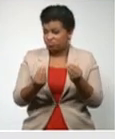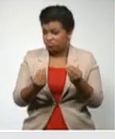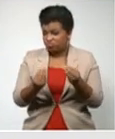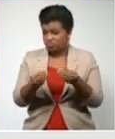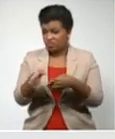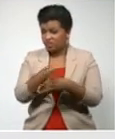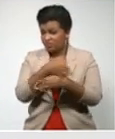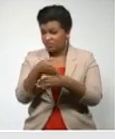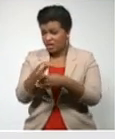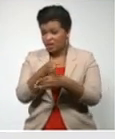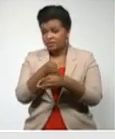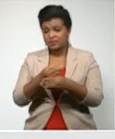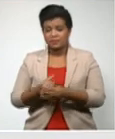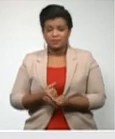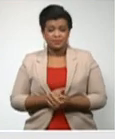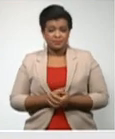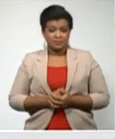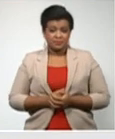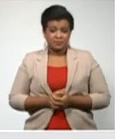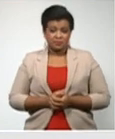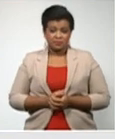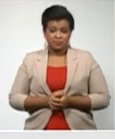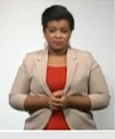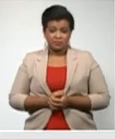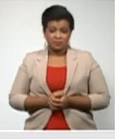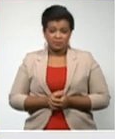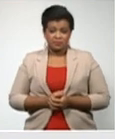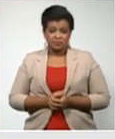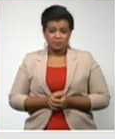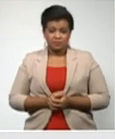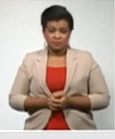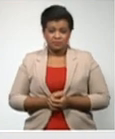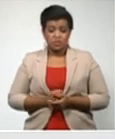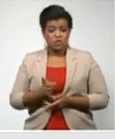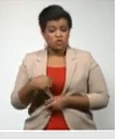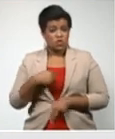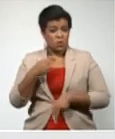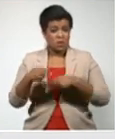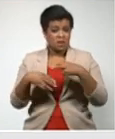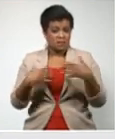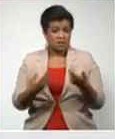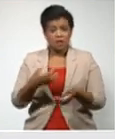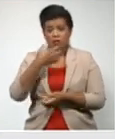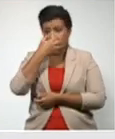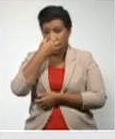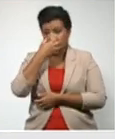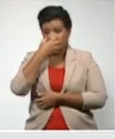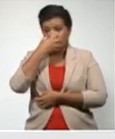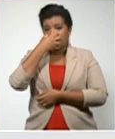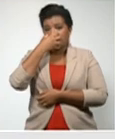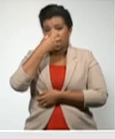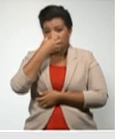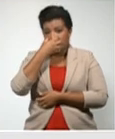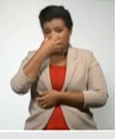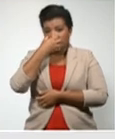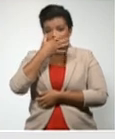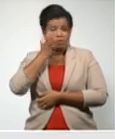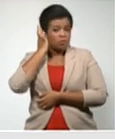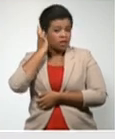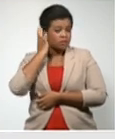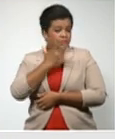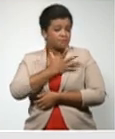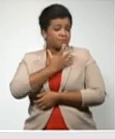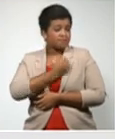desde un inicio, fue necesario incluso intubarla para darle ventilación y lamentablemente hace una